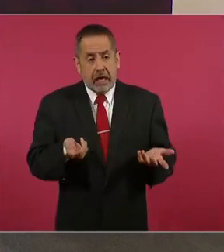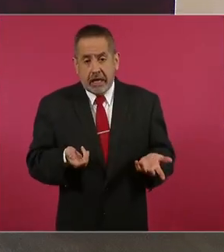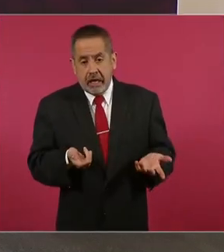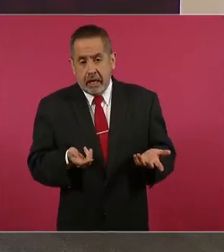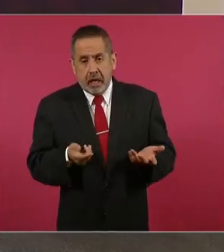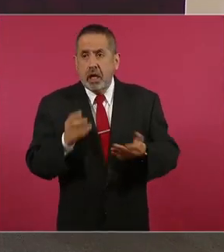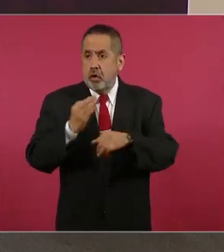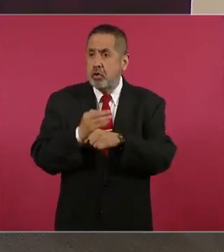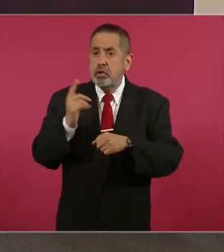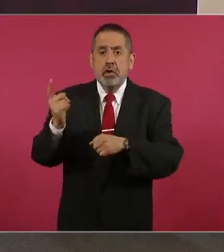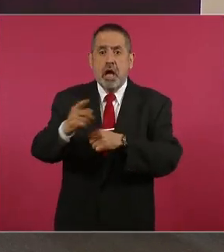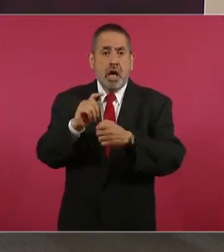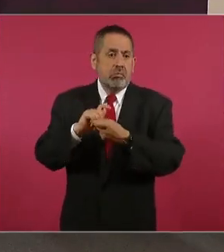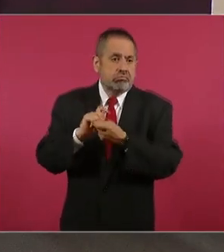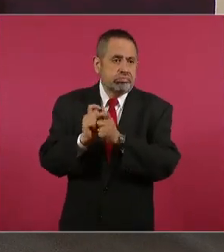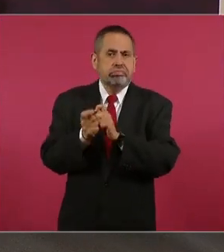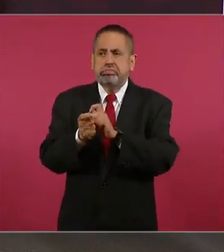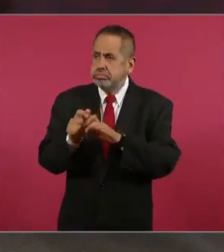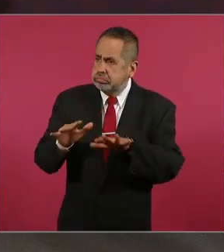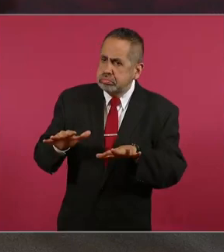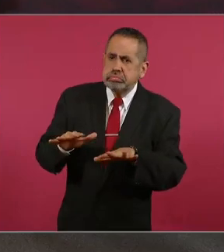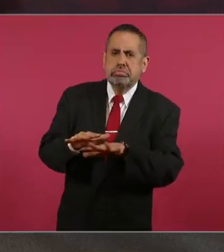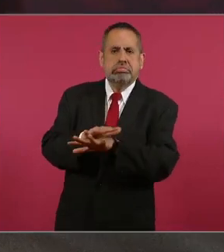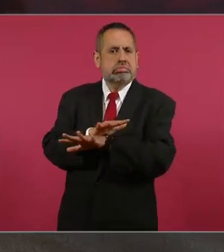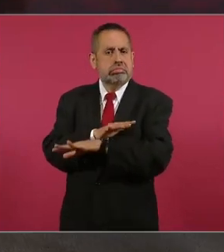una transformación,